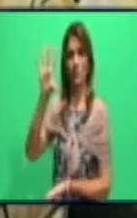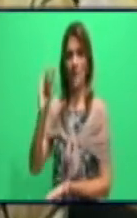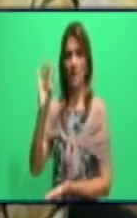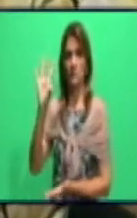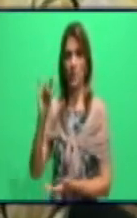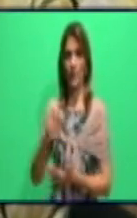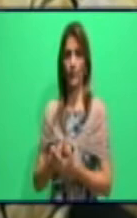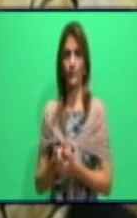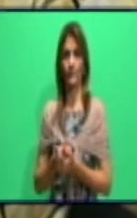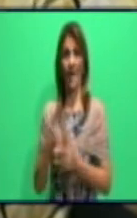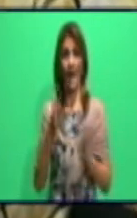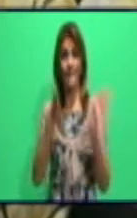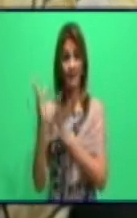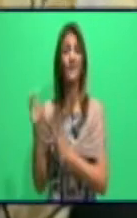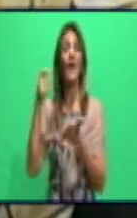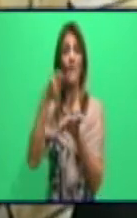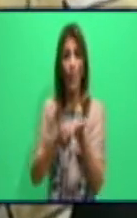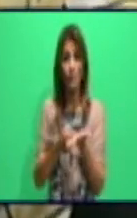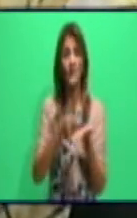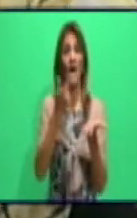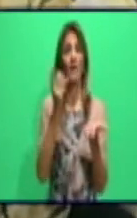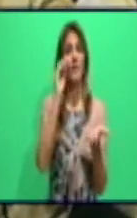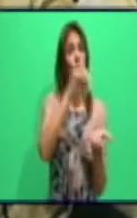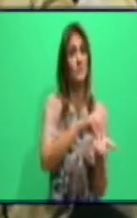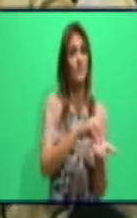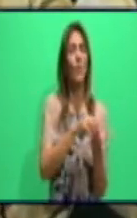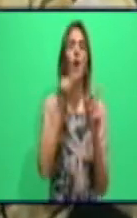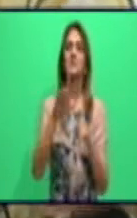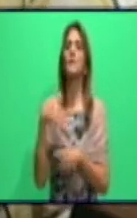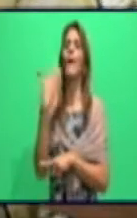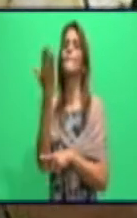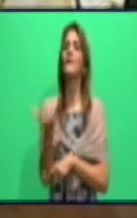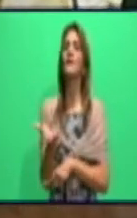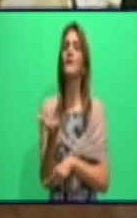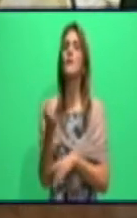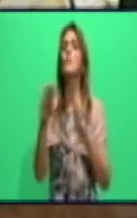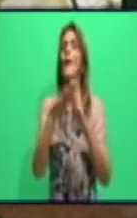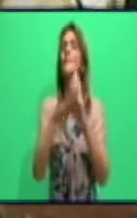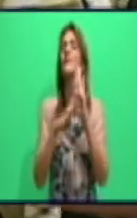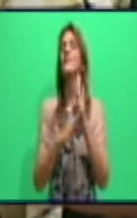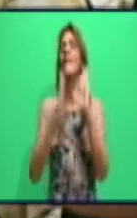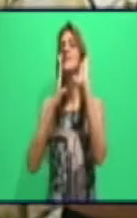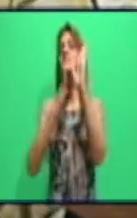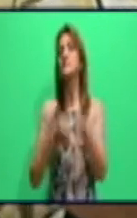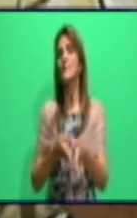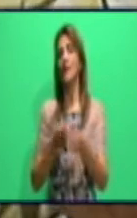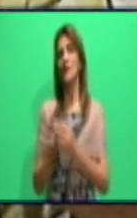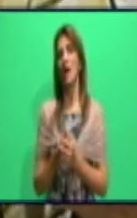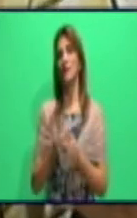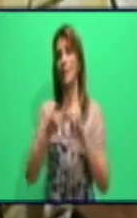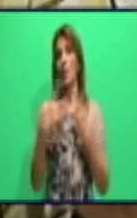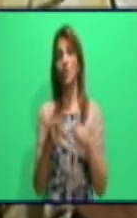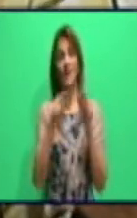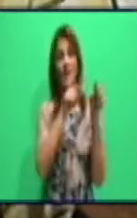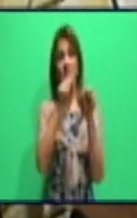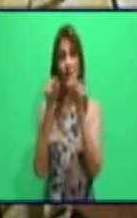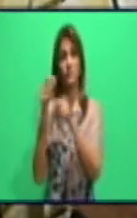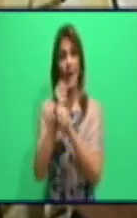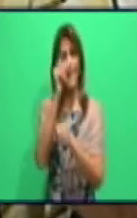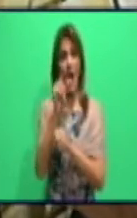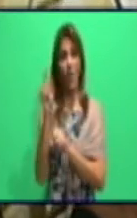las multas que aplicamos nosotros vamos a necesitar las medidas disciplinarias porque además estos son hechos que pueden ser constitutivos de delito en un